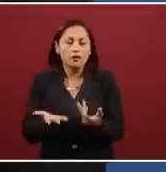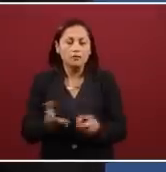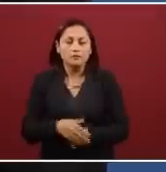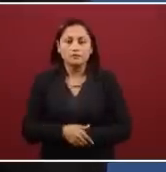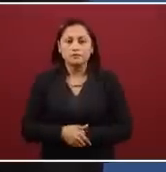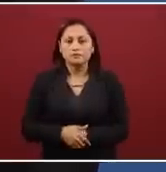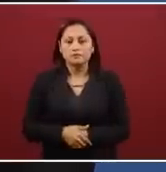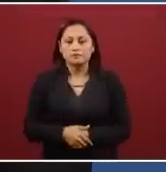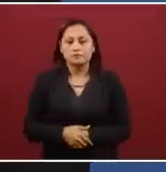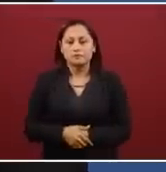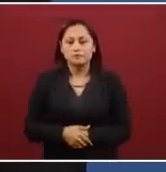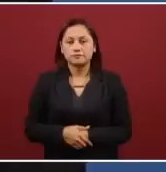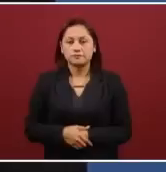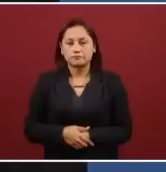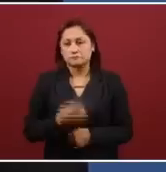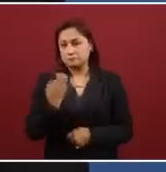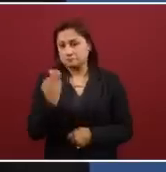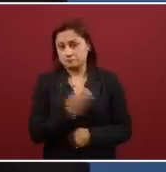Es este.